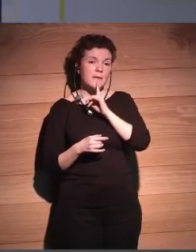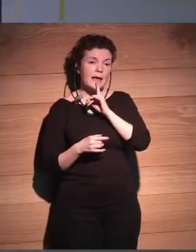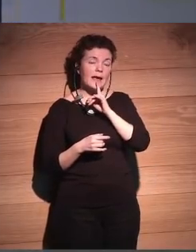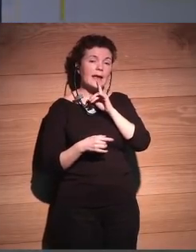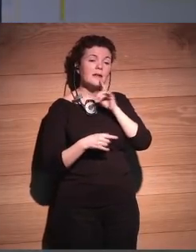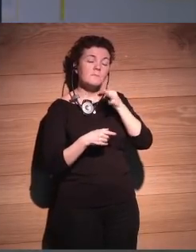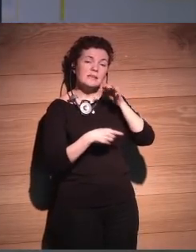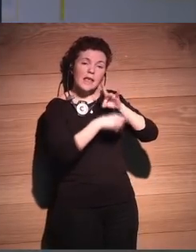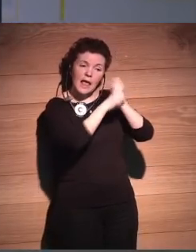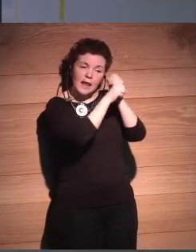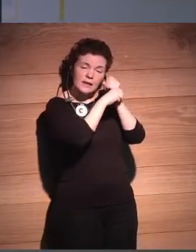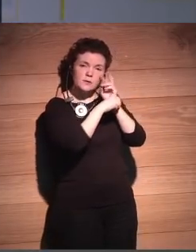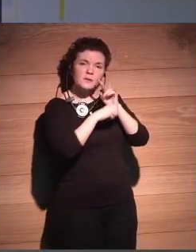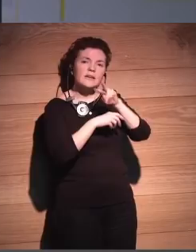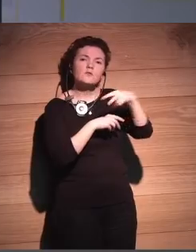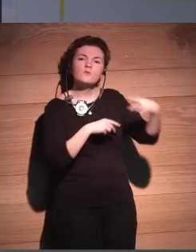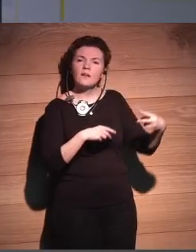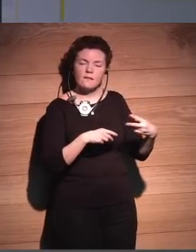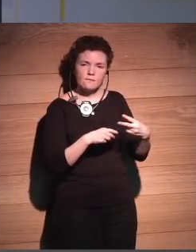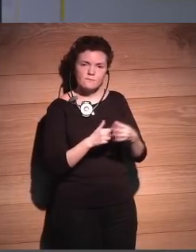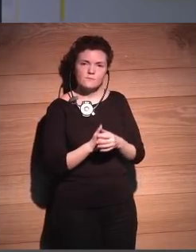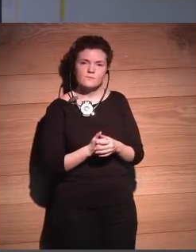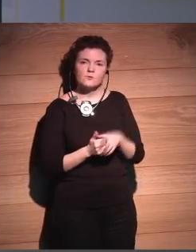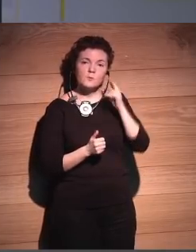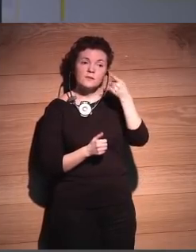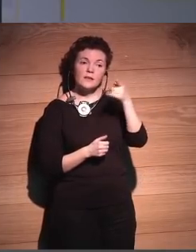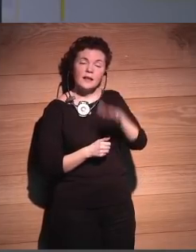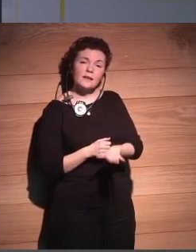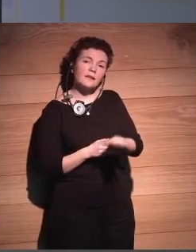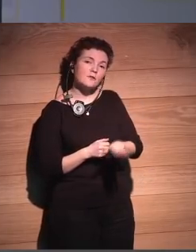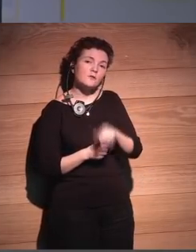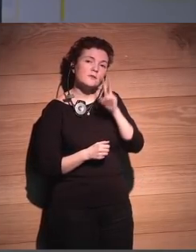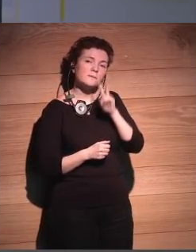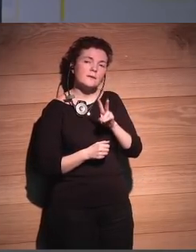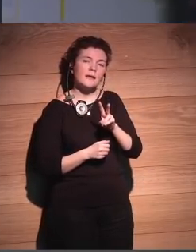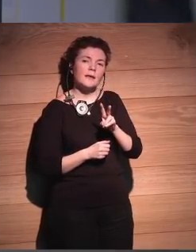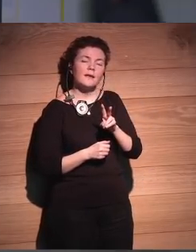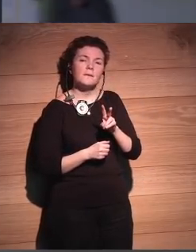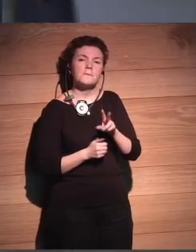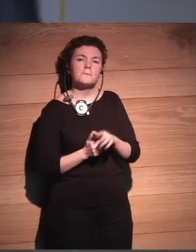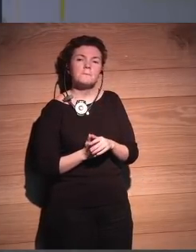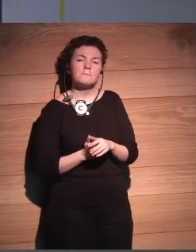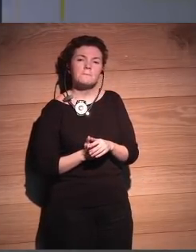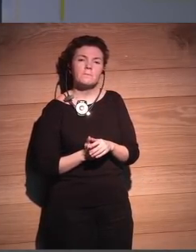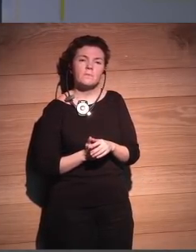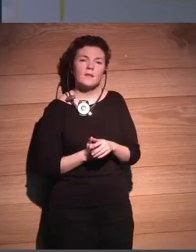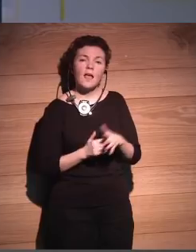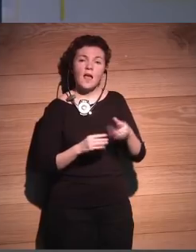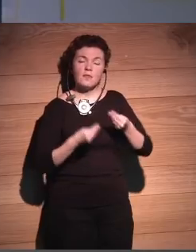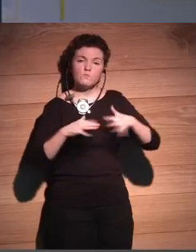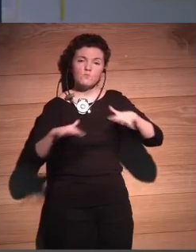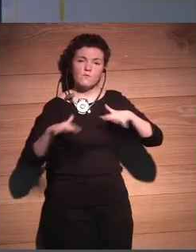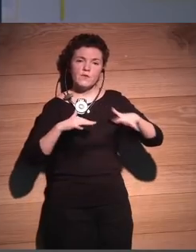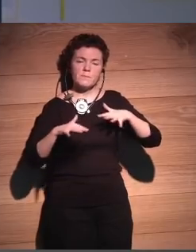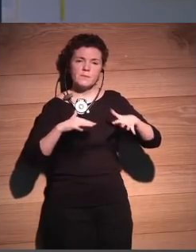en la clínica los resultados. Aquí vemos al niño como que tenía hacía esos